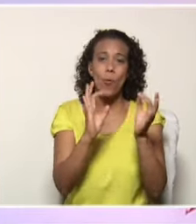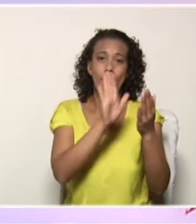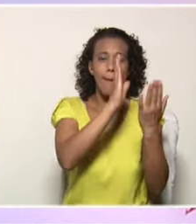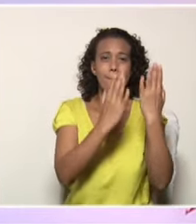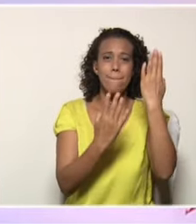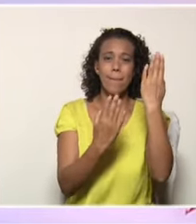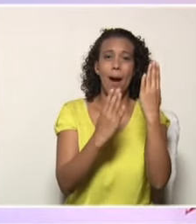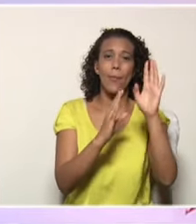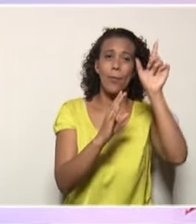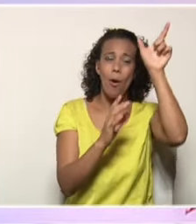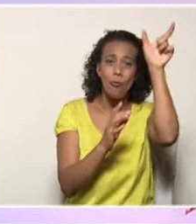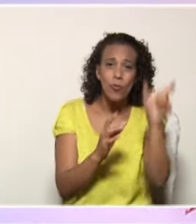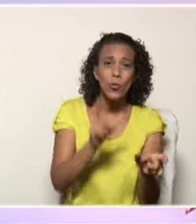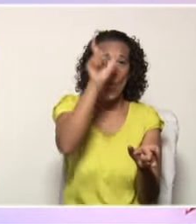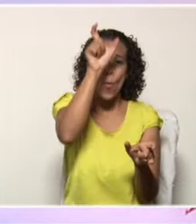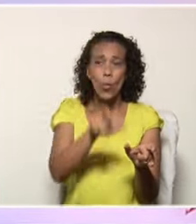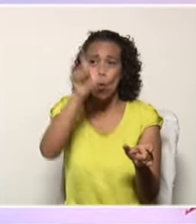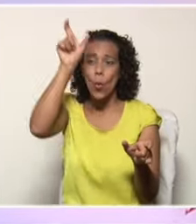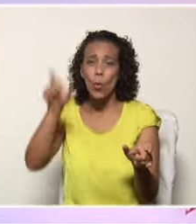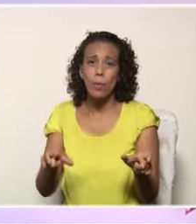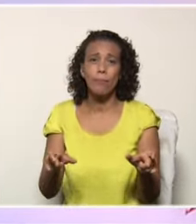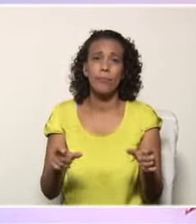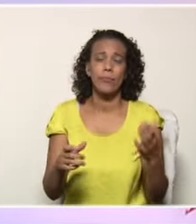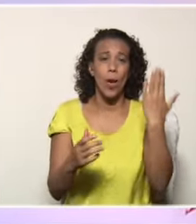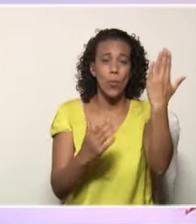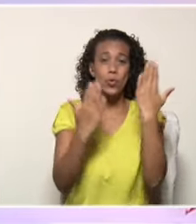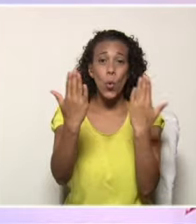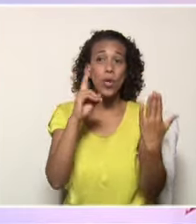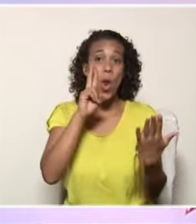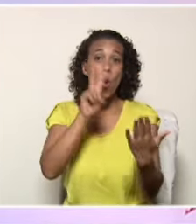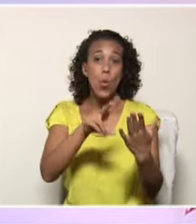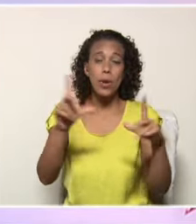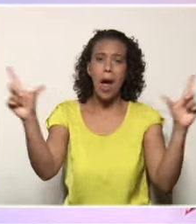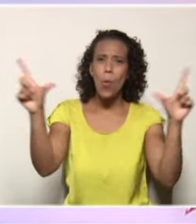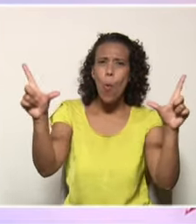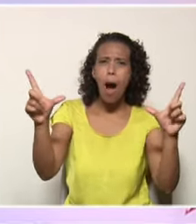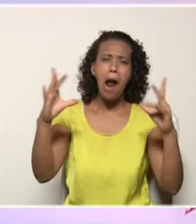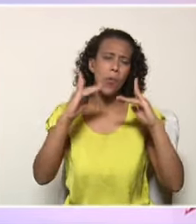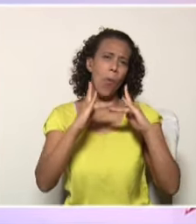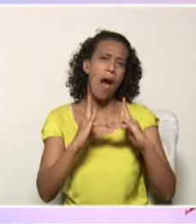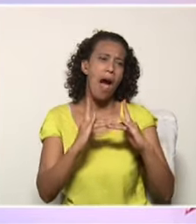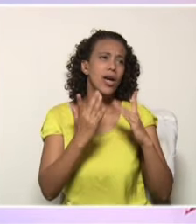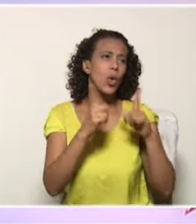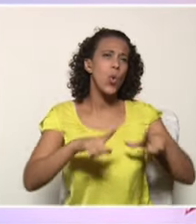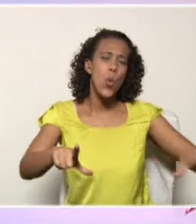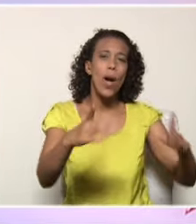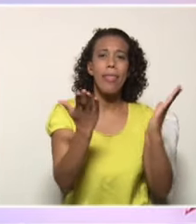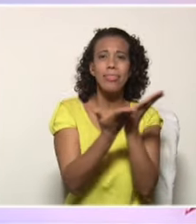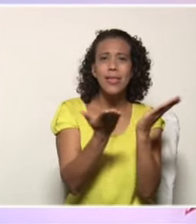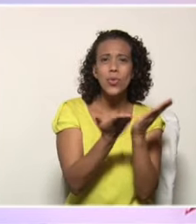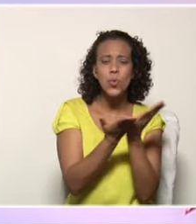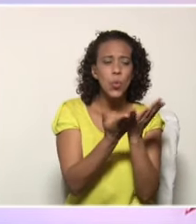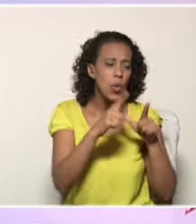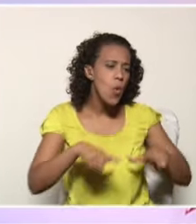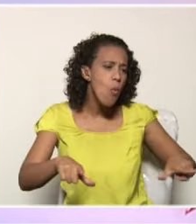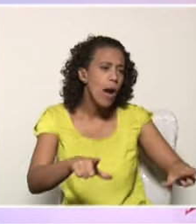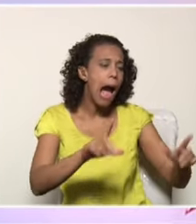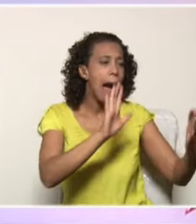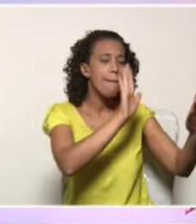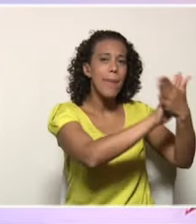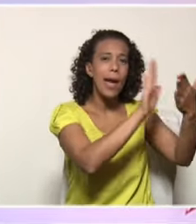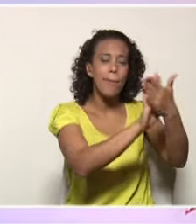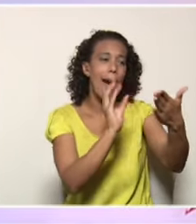columna. Colocar entonces esta información en un lugar visible o en el lugar de estudio de nuestro estudiante, de